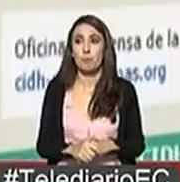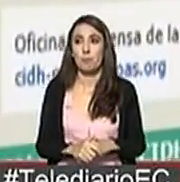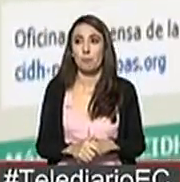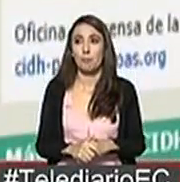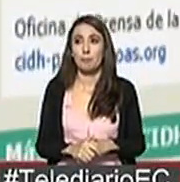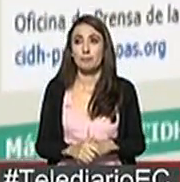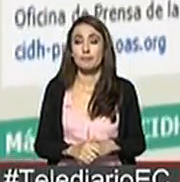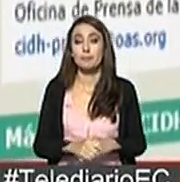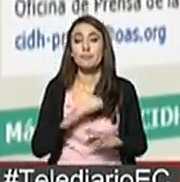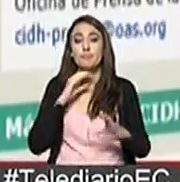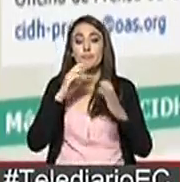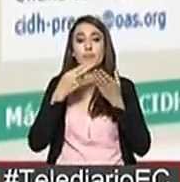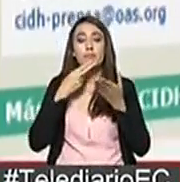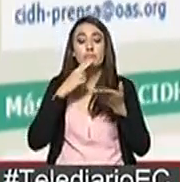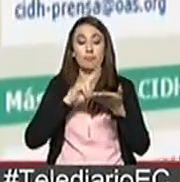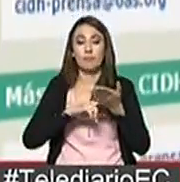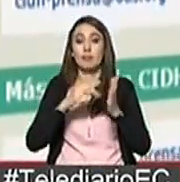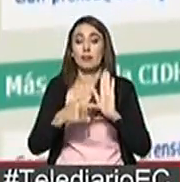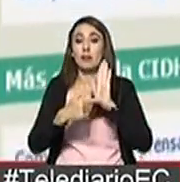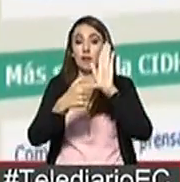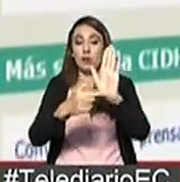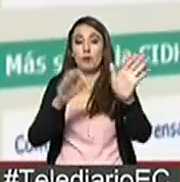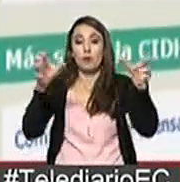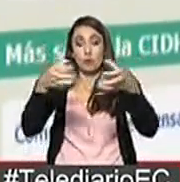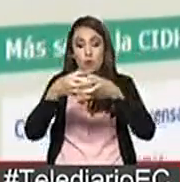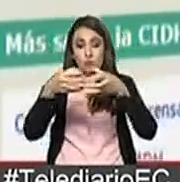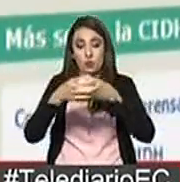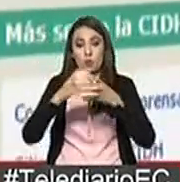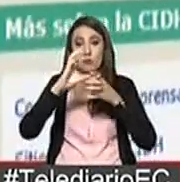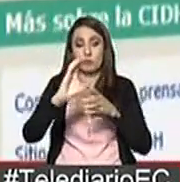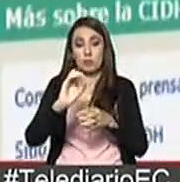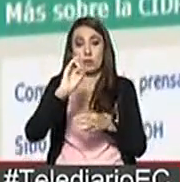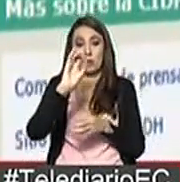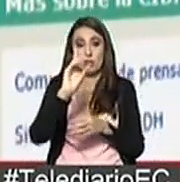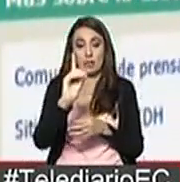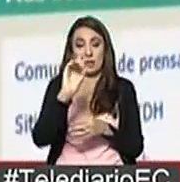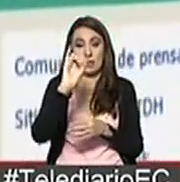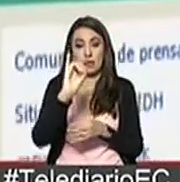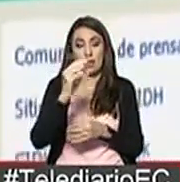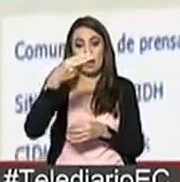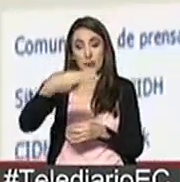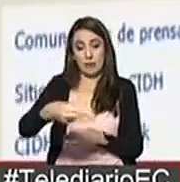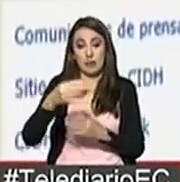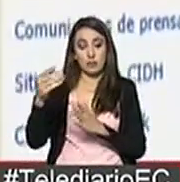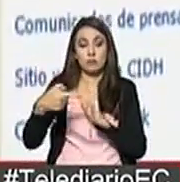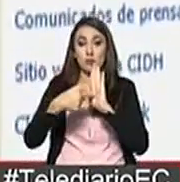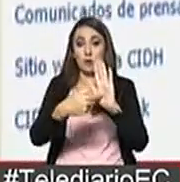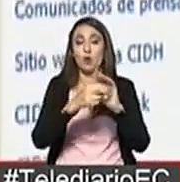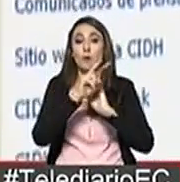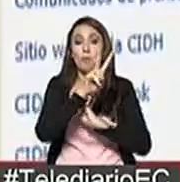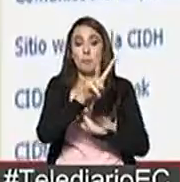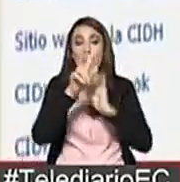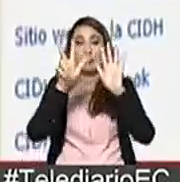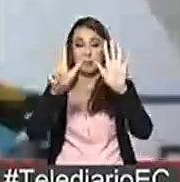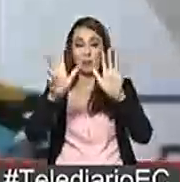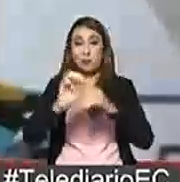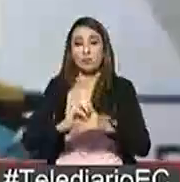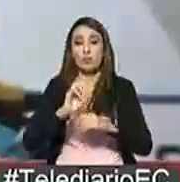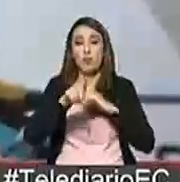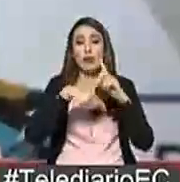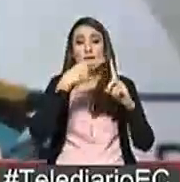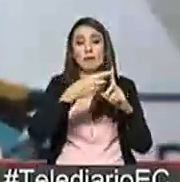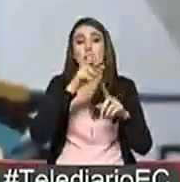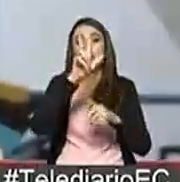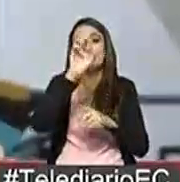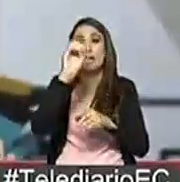Tras el comunicado que emitió la Comisión Interamericana de Derechos Humanos sobre su visita que efectuó entre el 28 y 30 de octubre, la